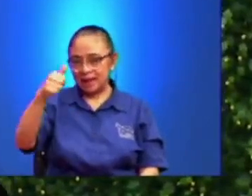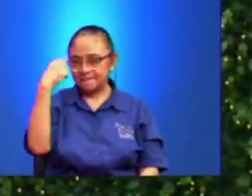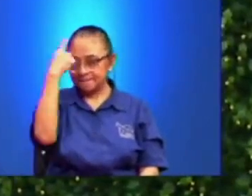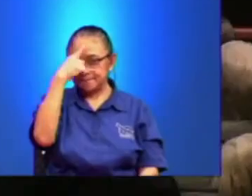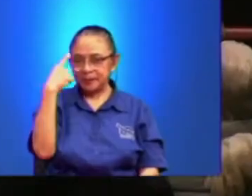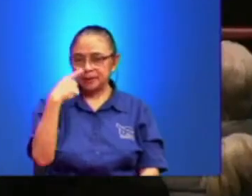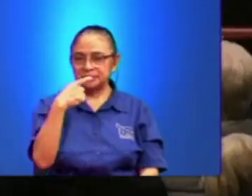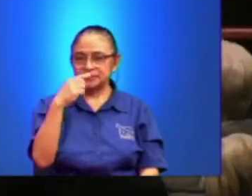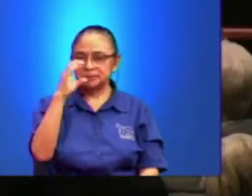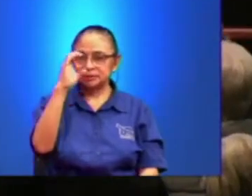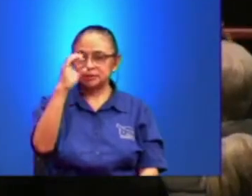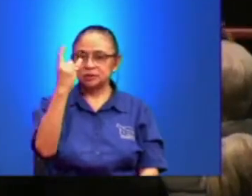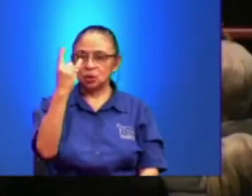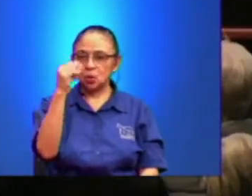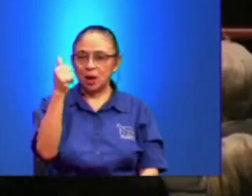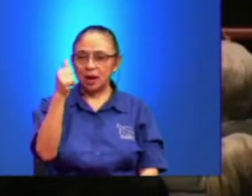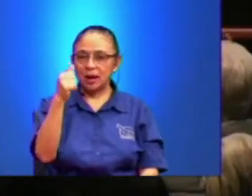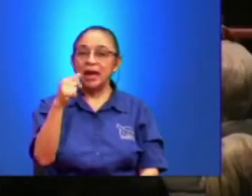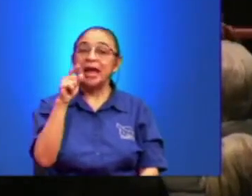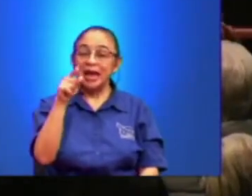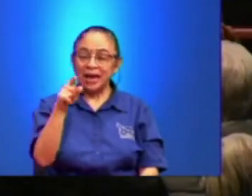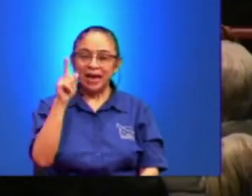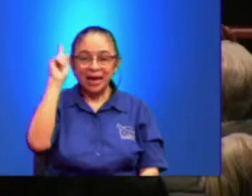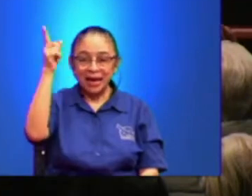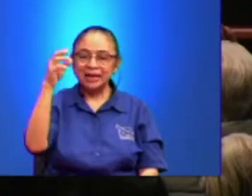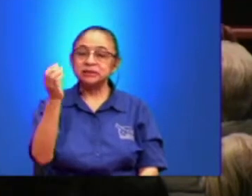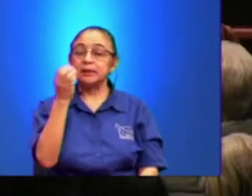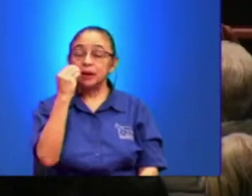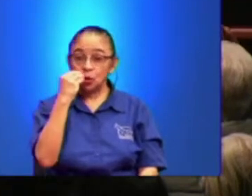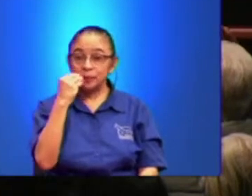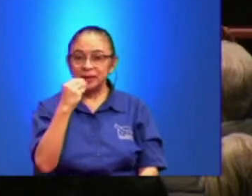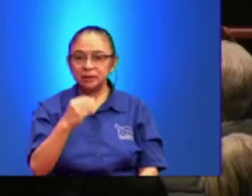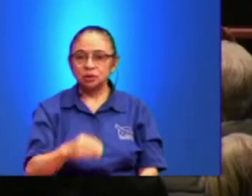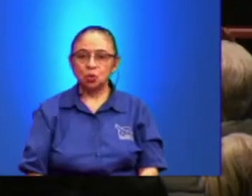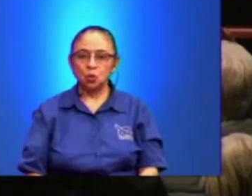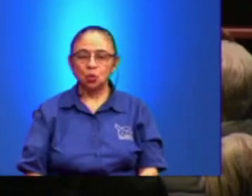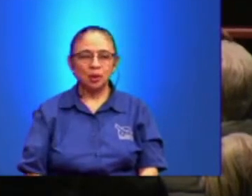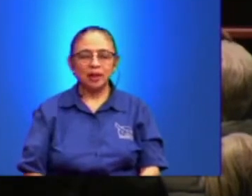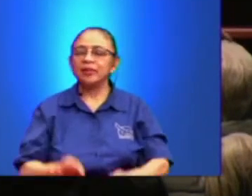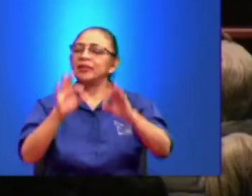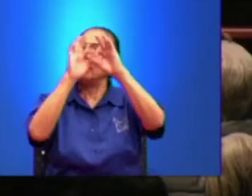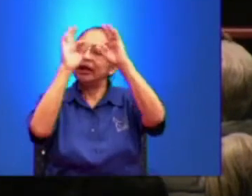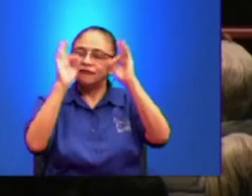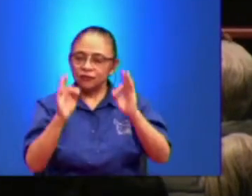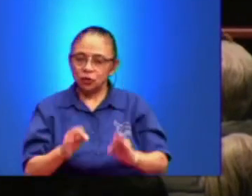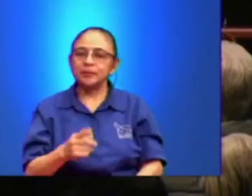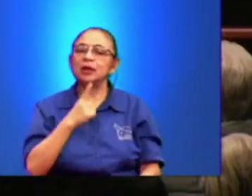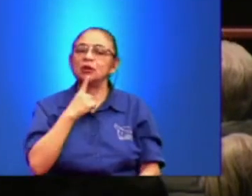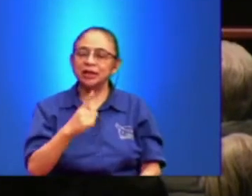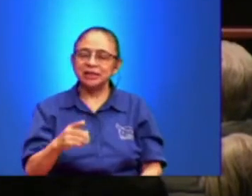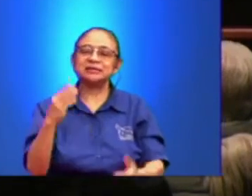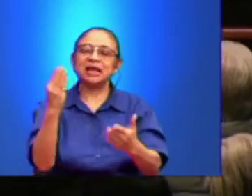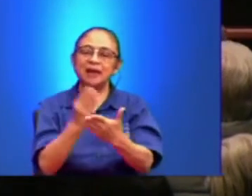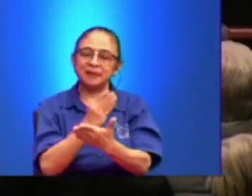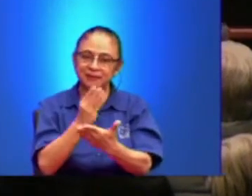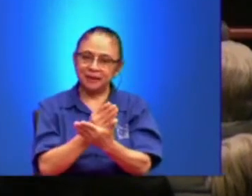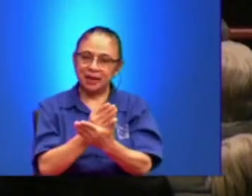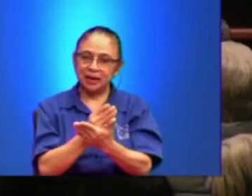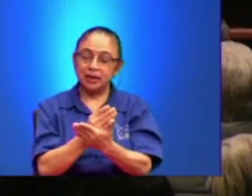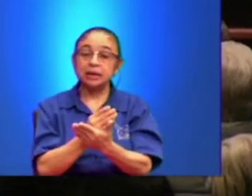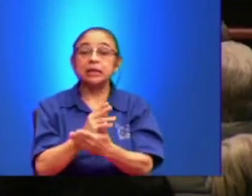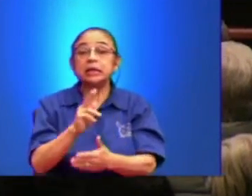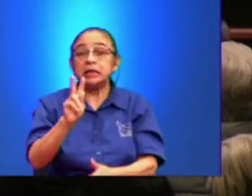comiendo lo que lo que la biblia mandaba que se comiera de la forma que se mandaba en la biblia y de